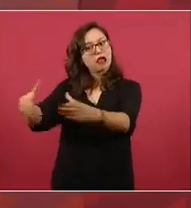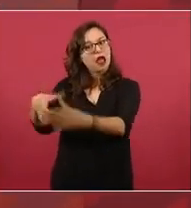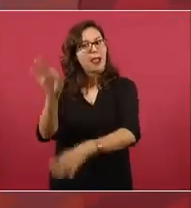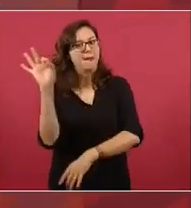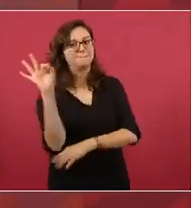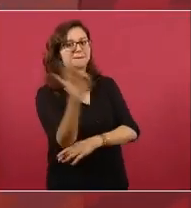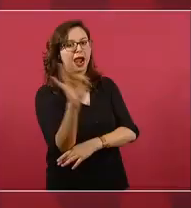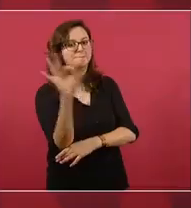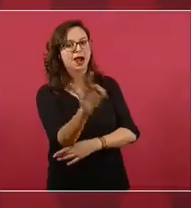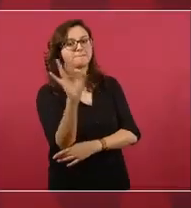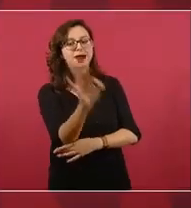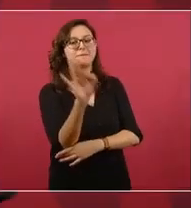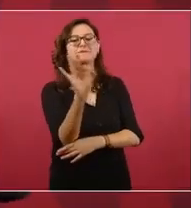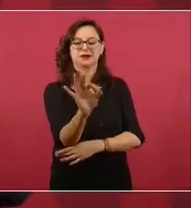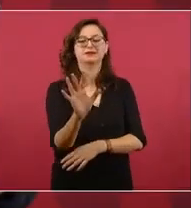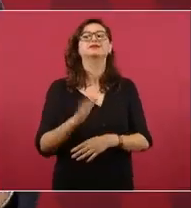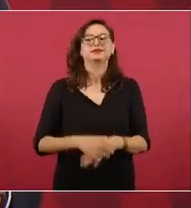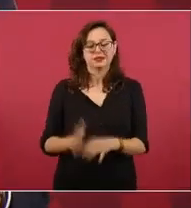de los